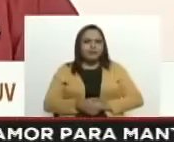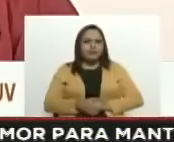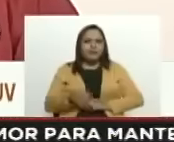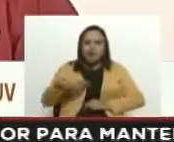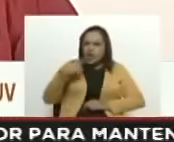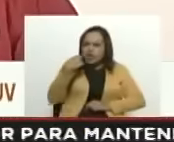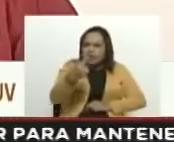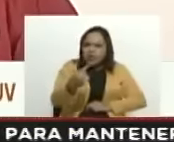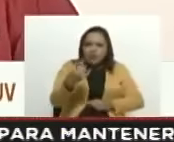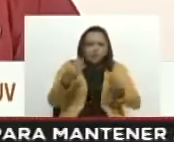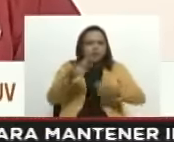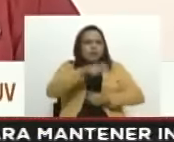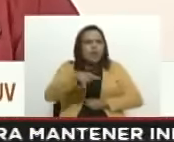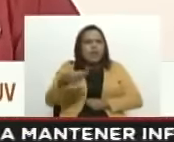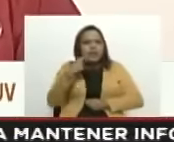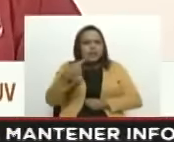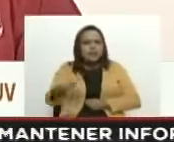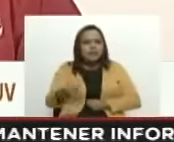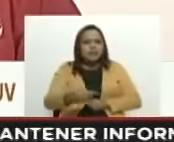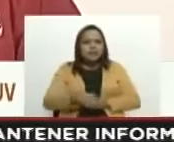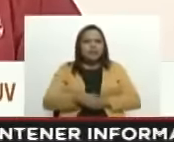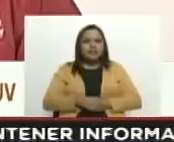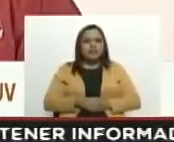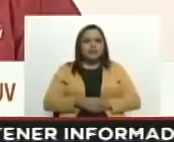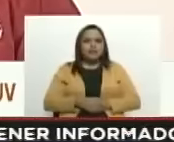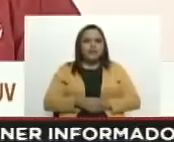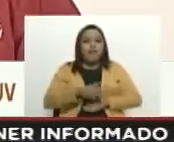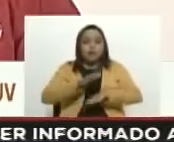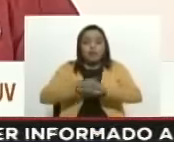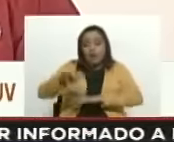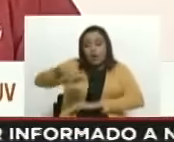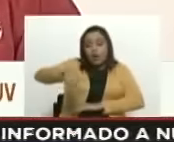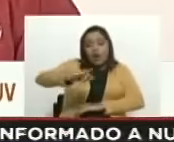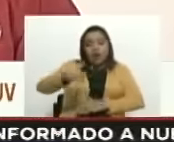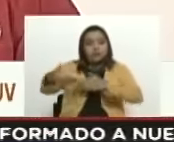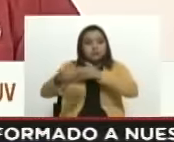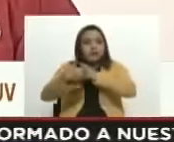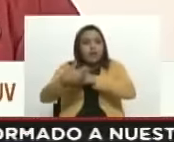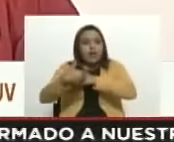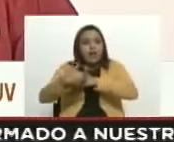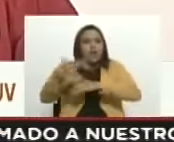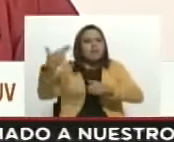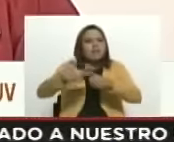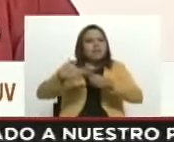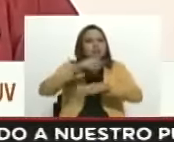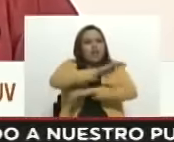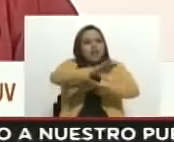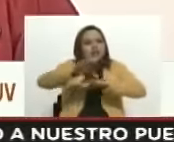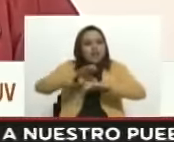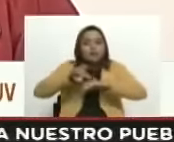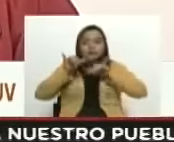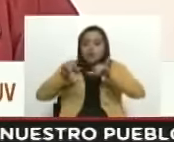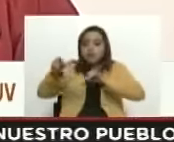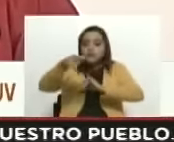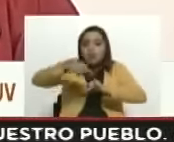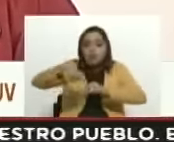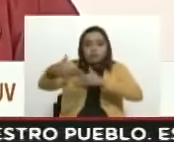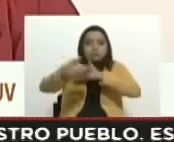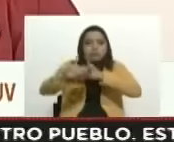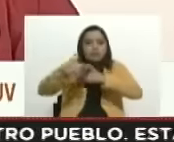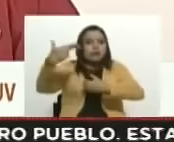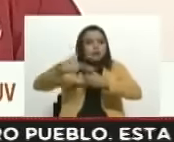Yo lo he dicho en varias ocasiones, una vez se lo dije a Tonchano, porque ellos estaban atacando a Petrocaribe. Le dije, en la medida que ustedes ataquen a Petrocaribe, ustedes